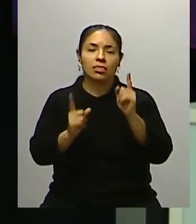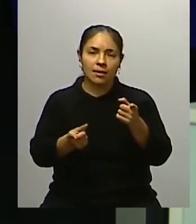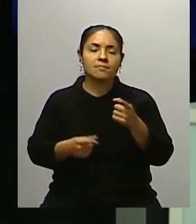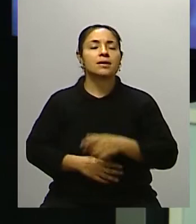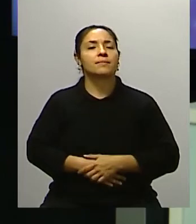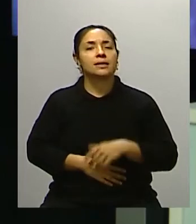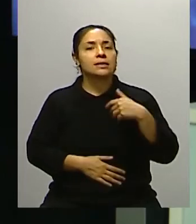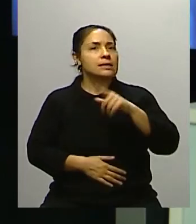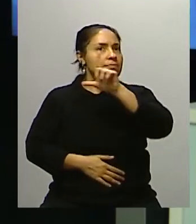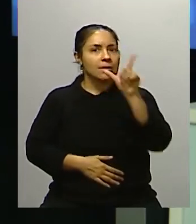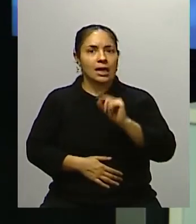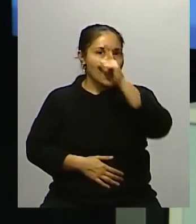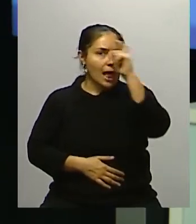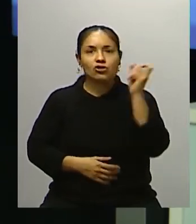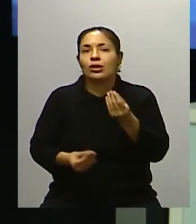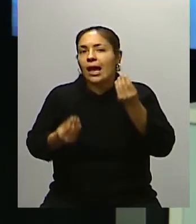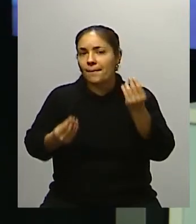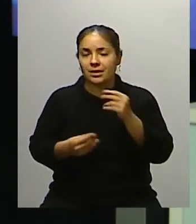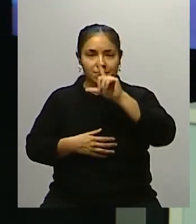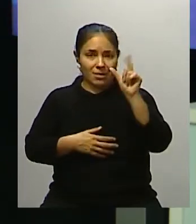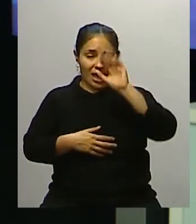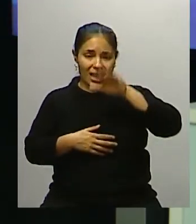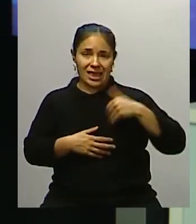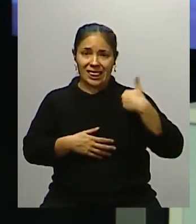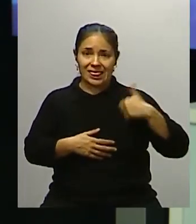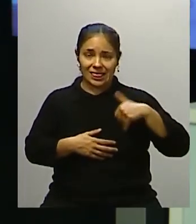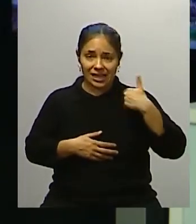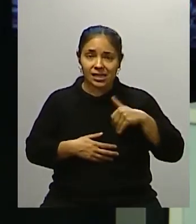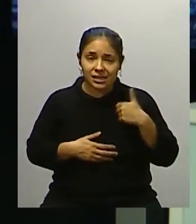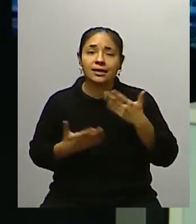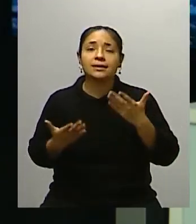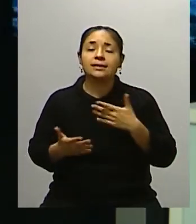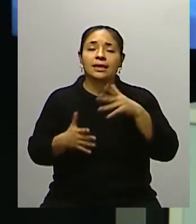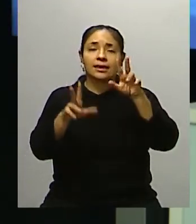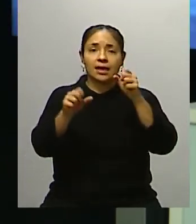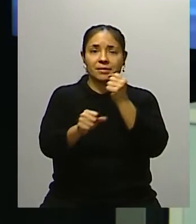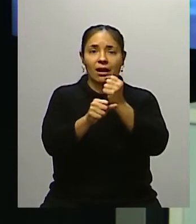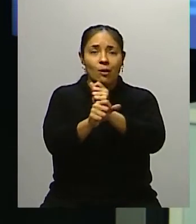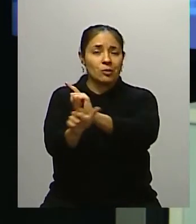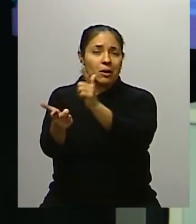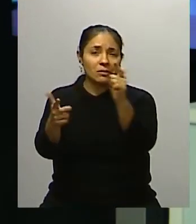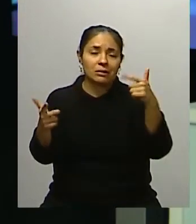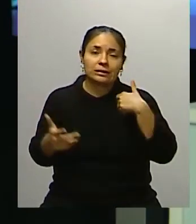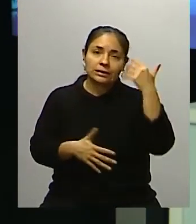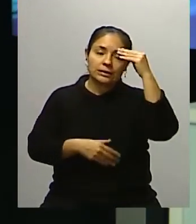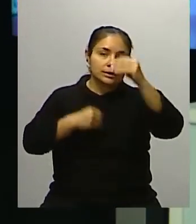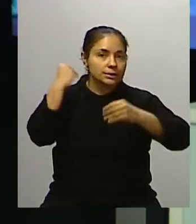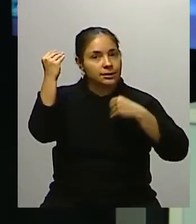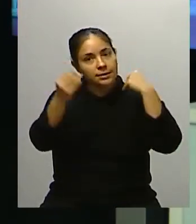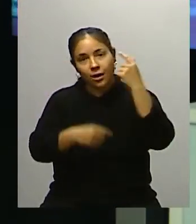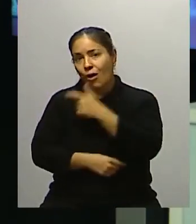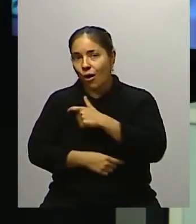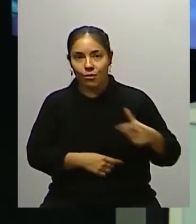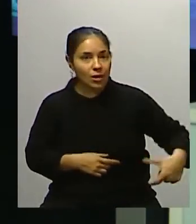lo que pasa a nivel nacional, porque en general en la Argentina el tema del desempleo es un dolor de cabeza para este gobierno y digamos para